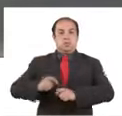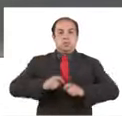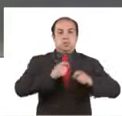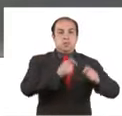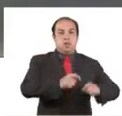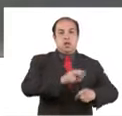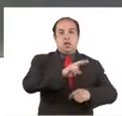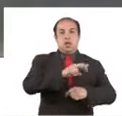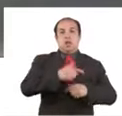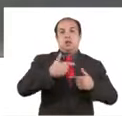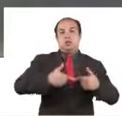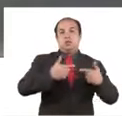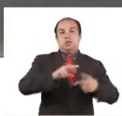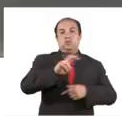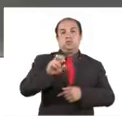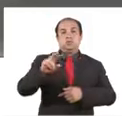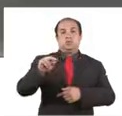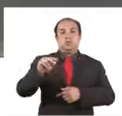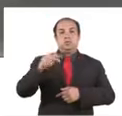285.